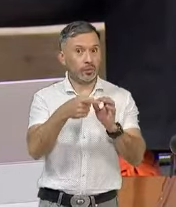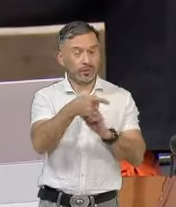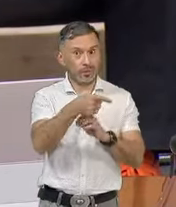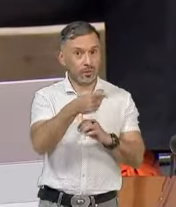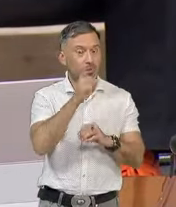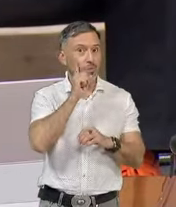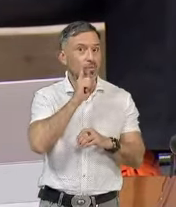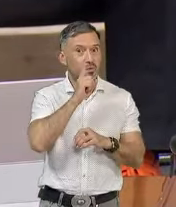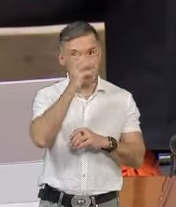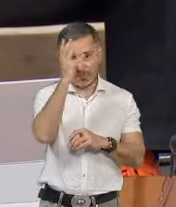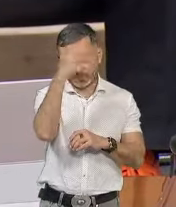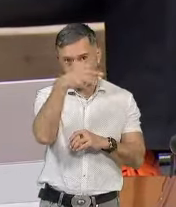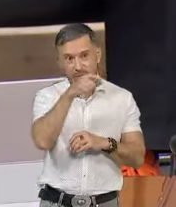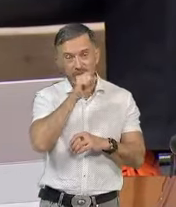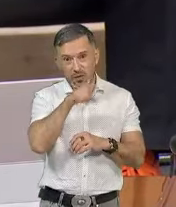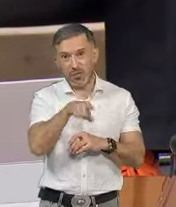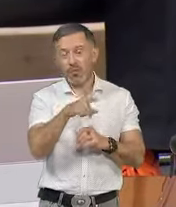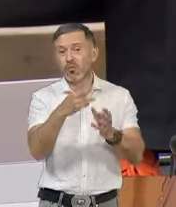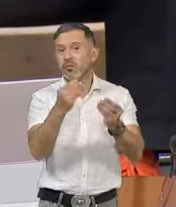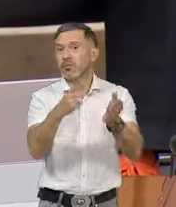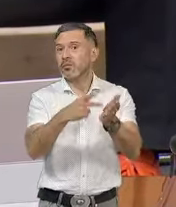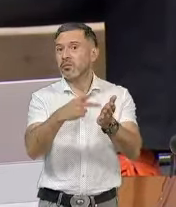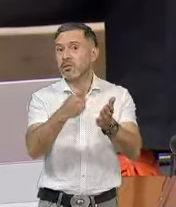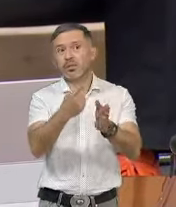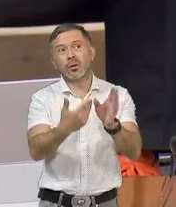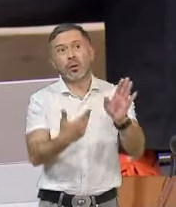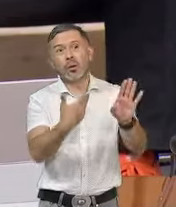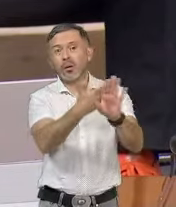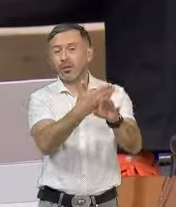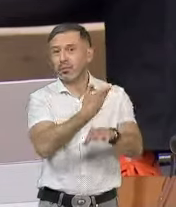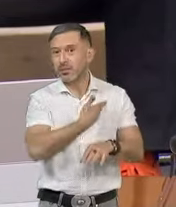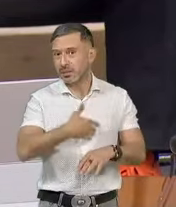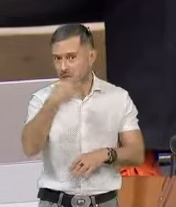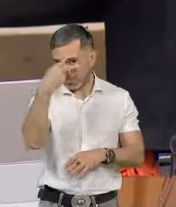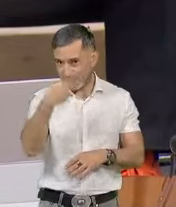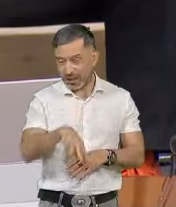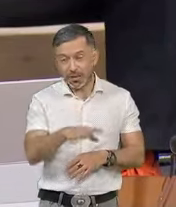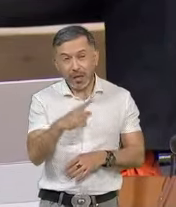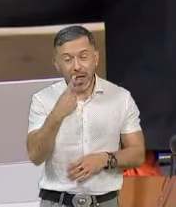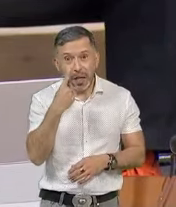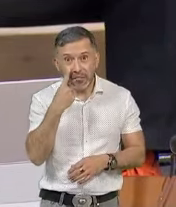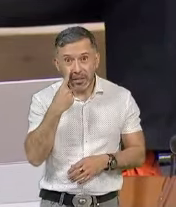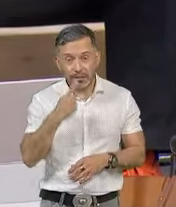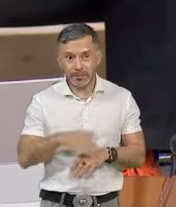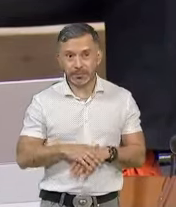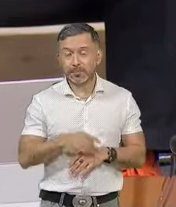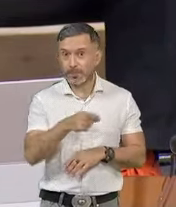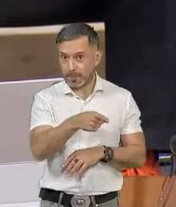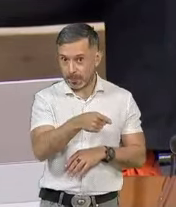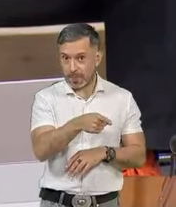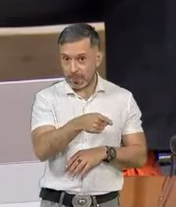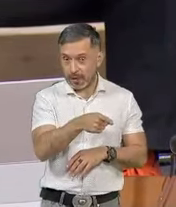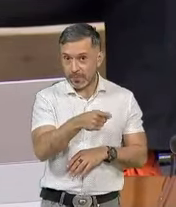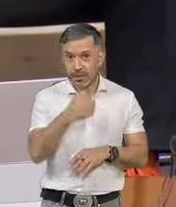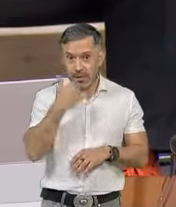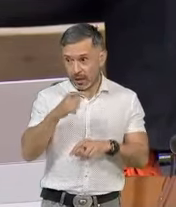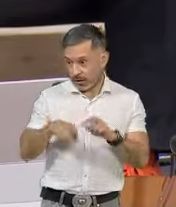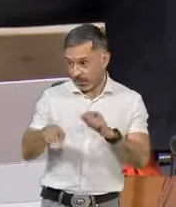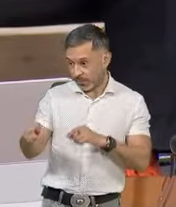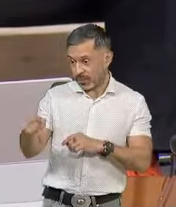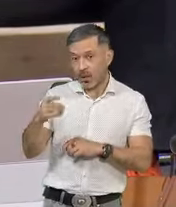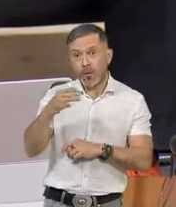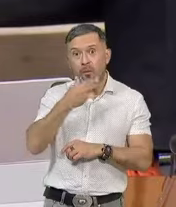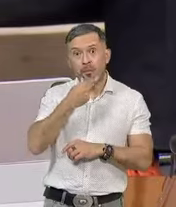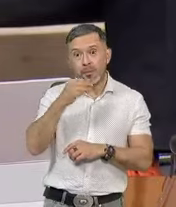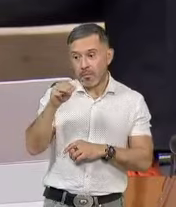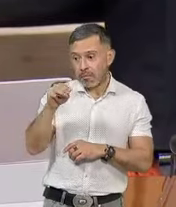hecho contra el presidente de la república fíjense ustedes están pidiendo la remoción de Manuel López San Martín porque criticó a